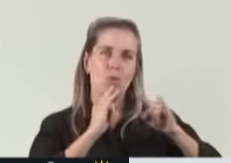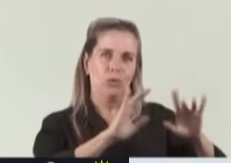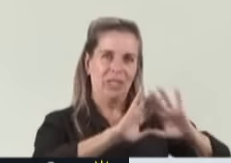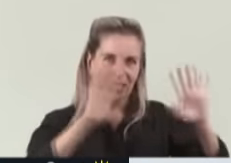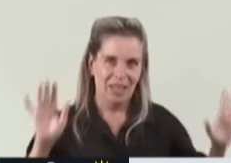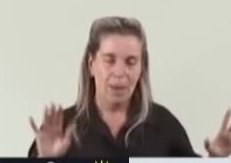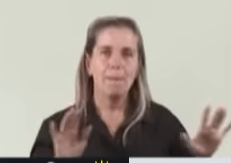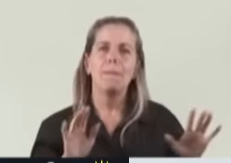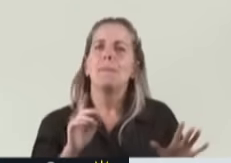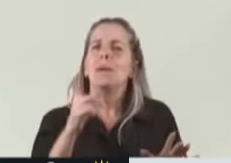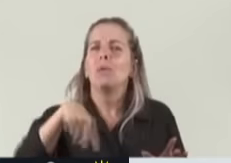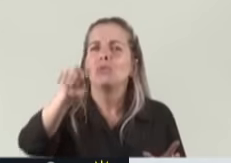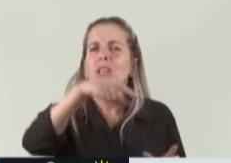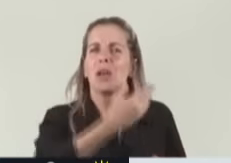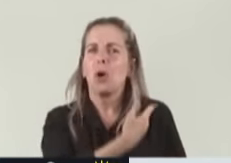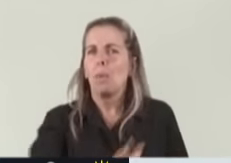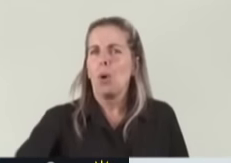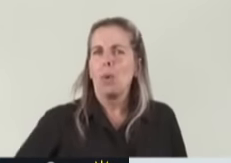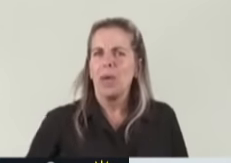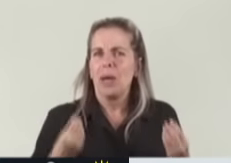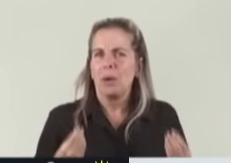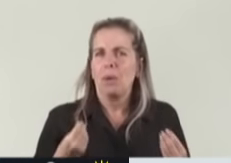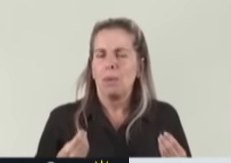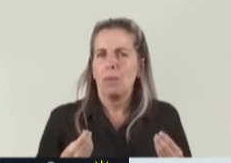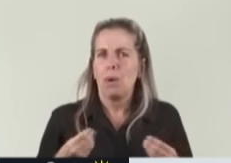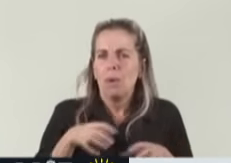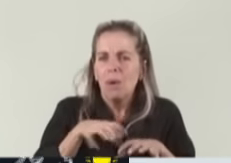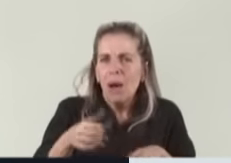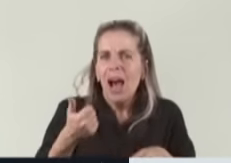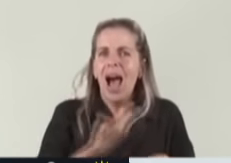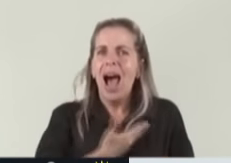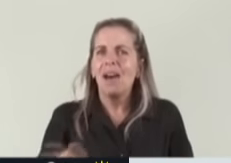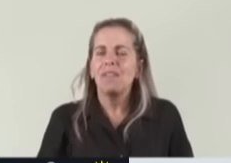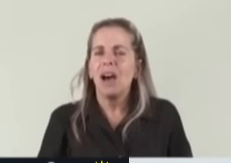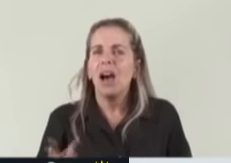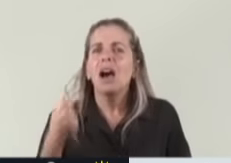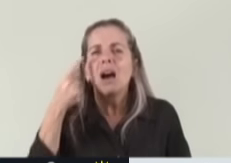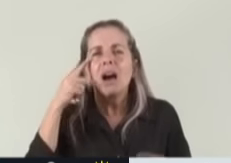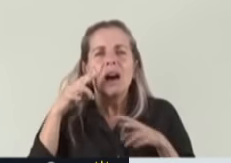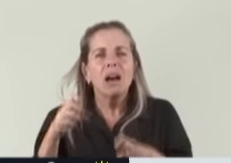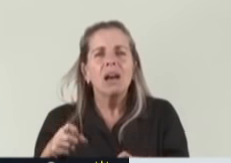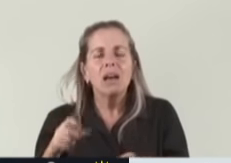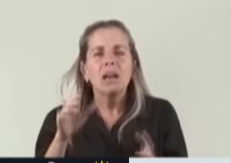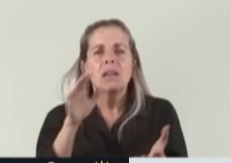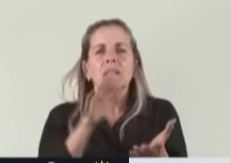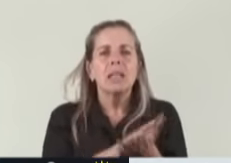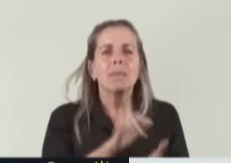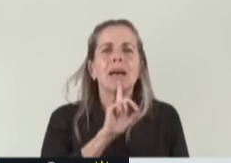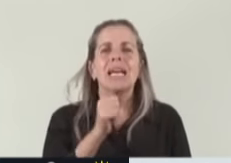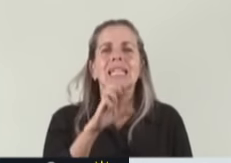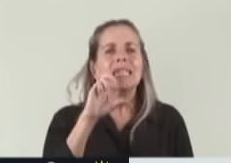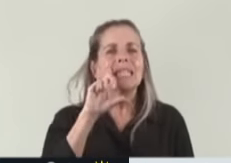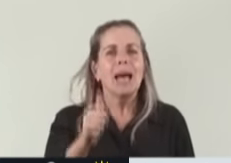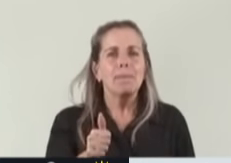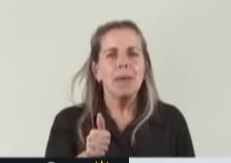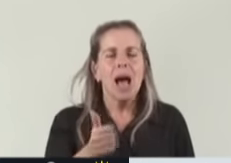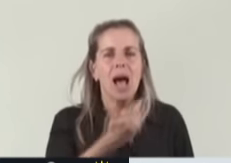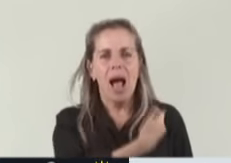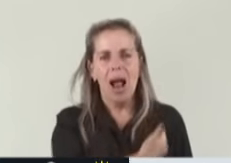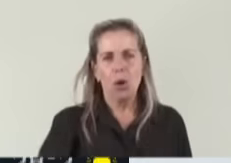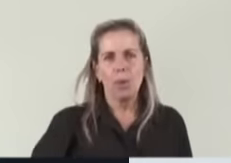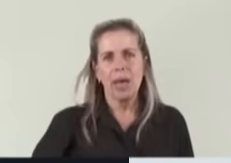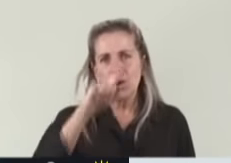hacen de lo que está sucediendo en la AFA, y puntualmente al respecto de Claudio Tapia, si considera el gobierno nacional a Chiqui